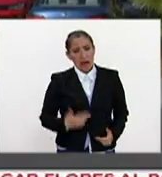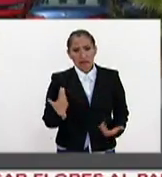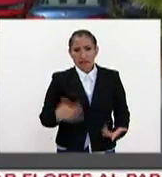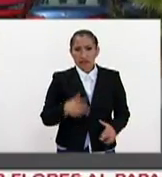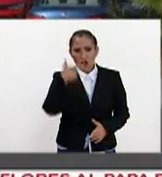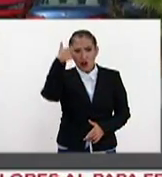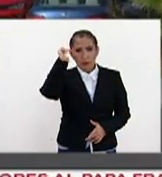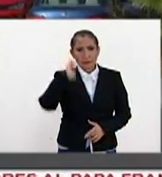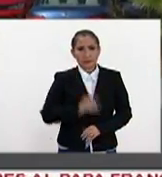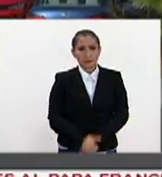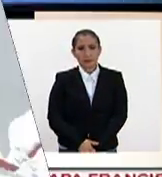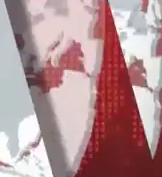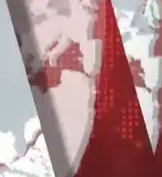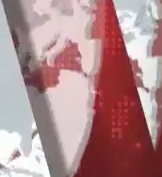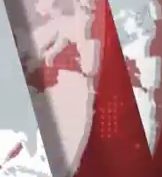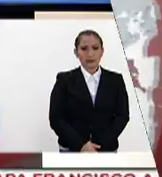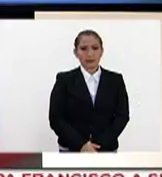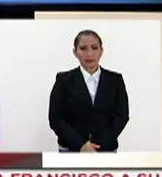humana.